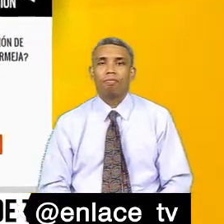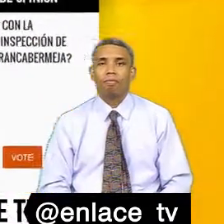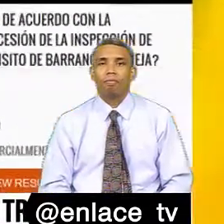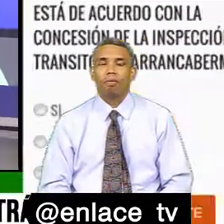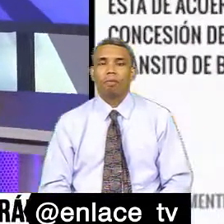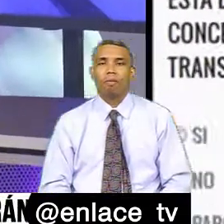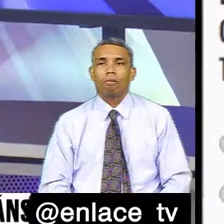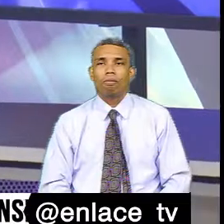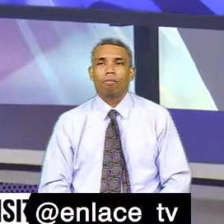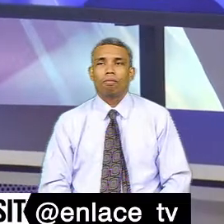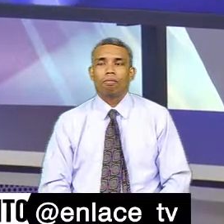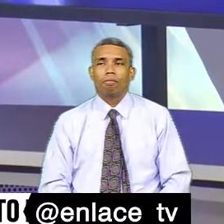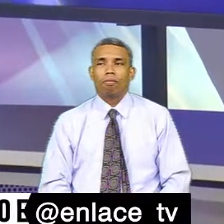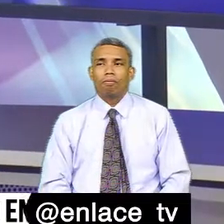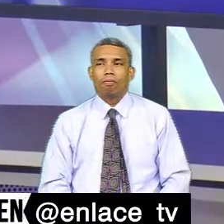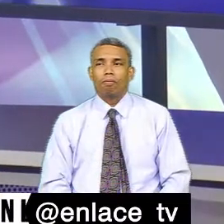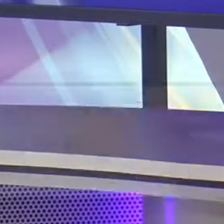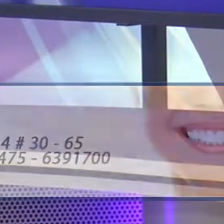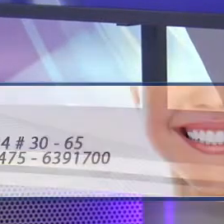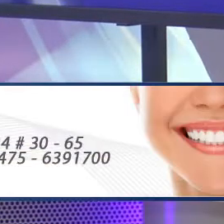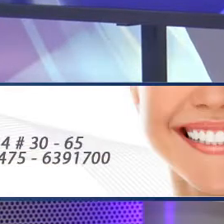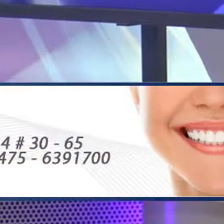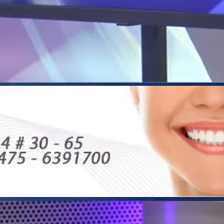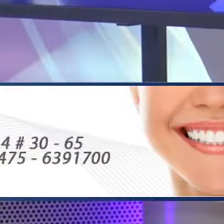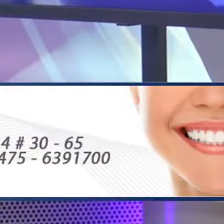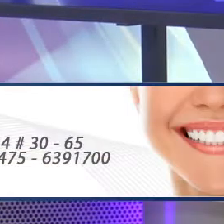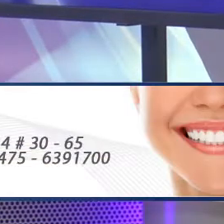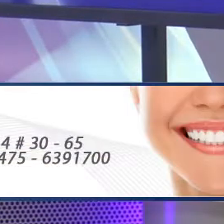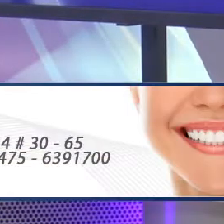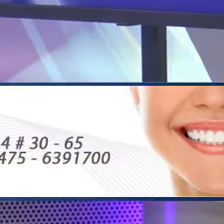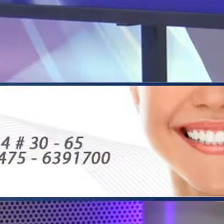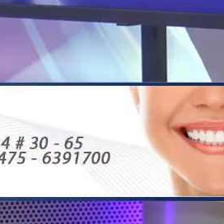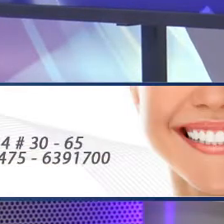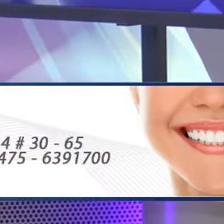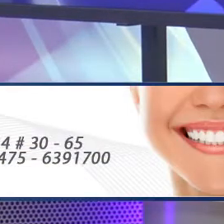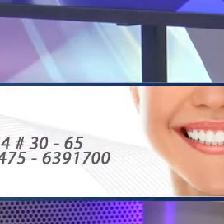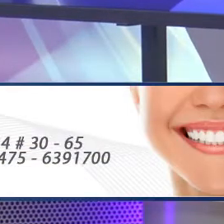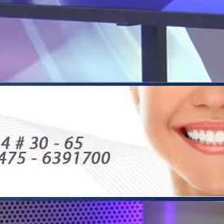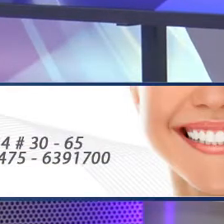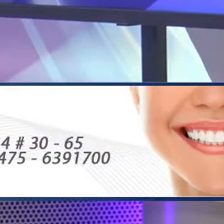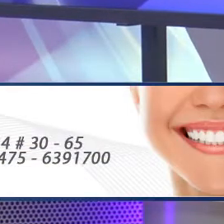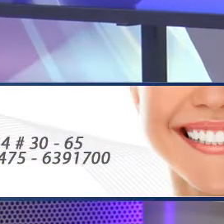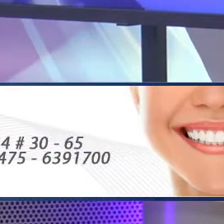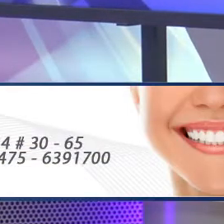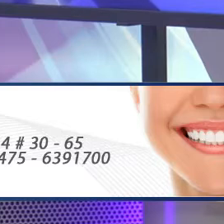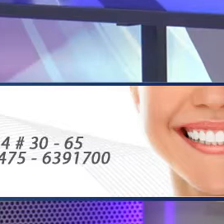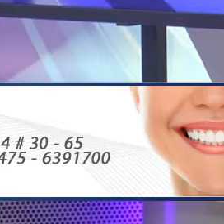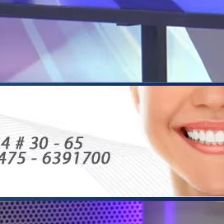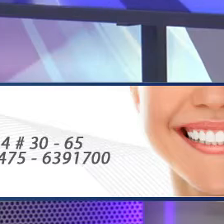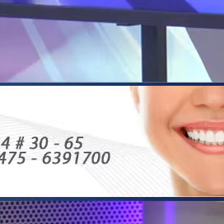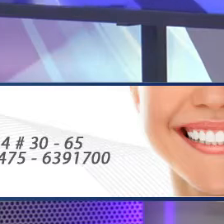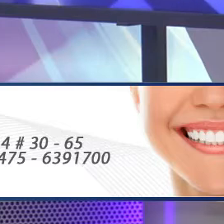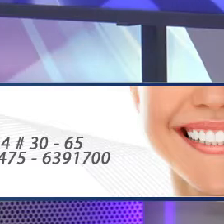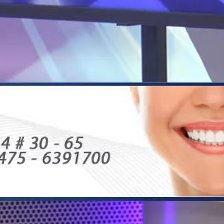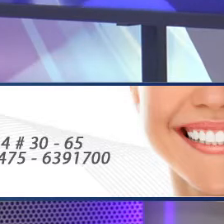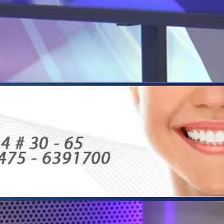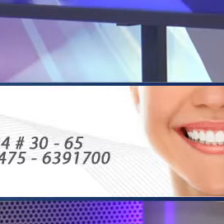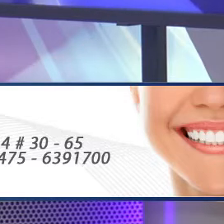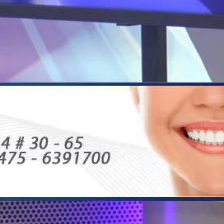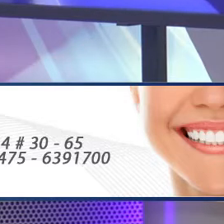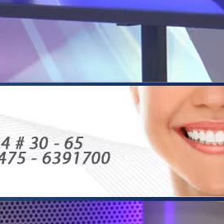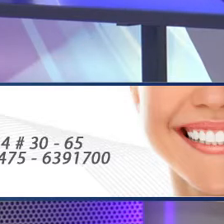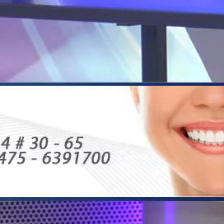www.enlacetelevisión.com. Y ya no tendrás que interrumpir tus tratamientos de ortodoncia. Ahora en Crom, Bucaramanga y Barranca Bermeja, tu sonrisa saltará